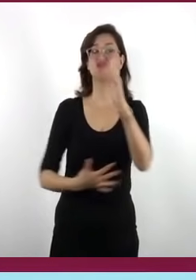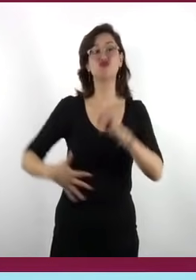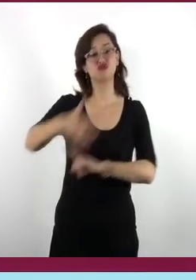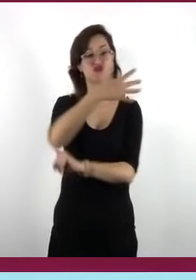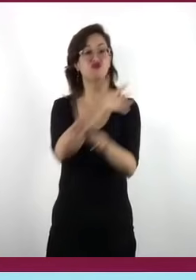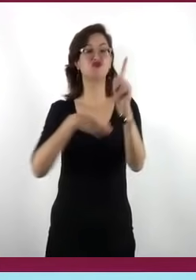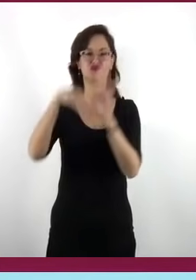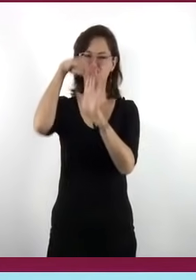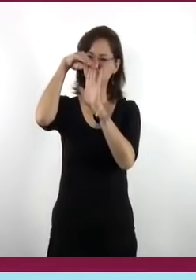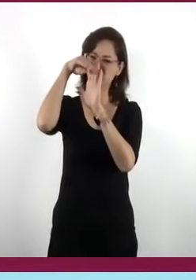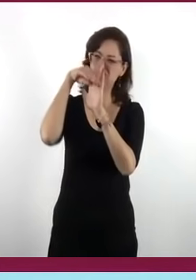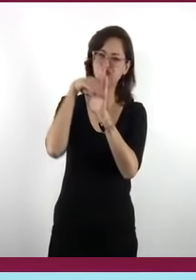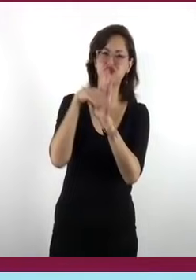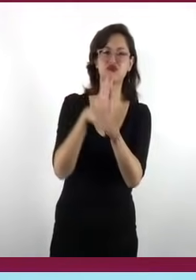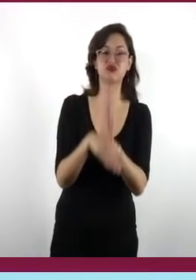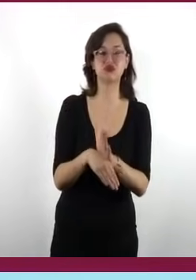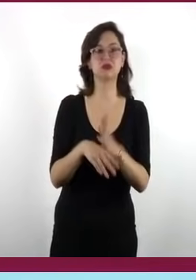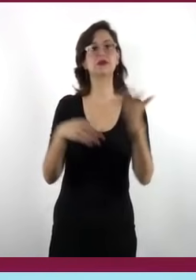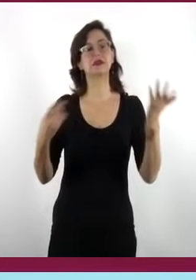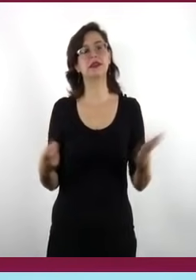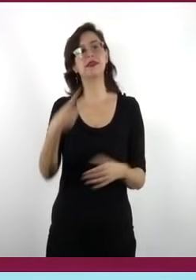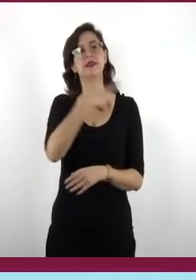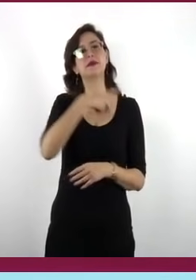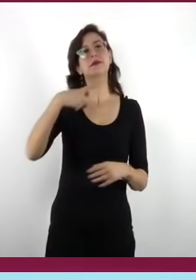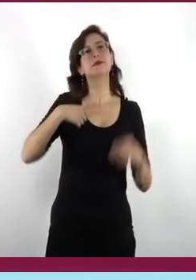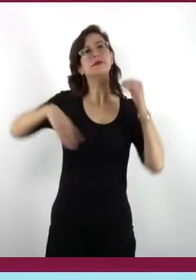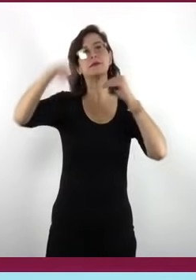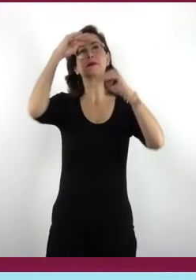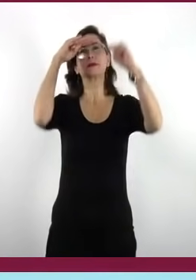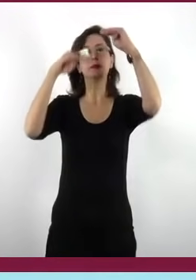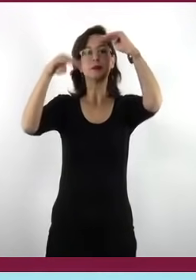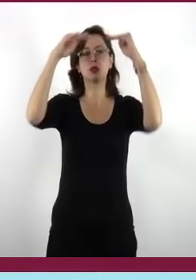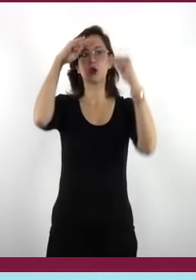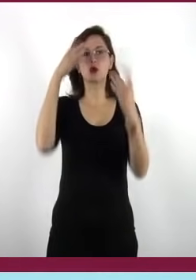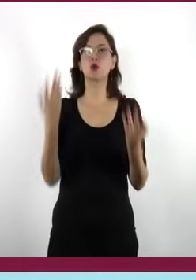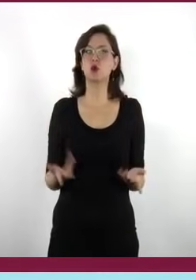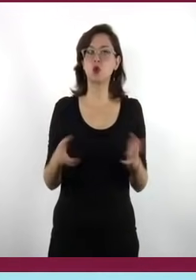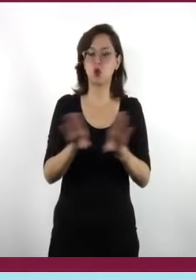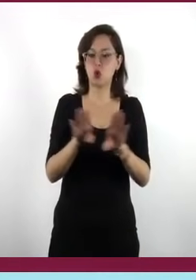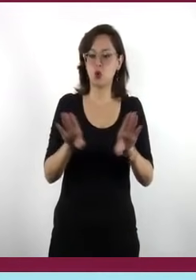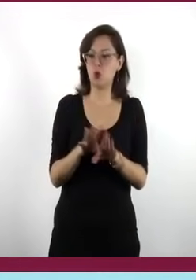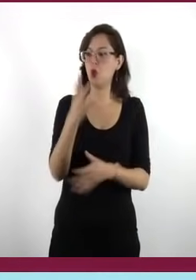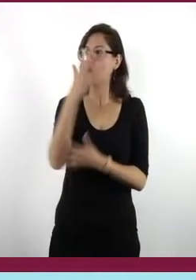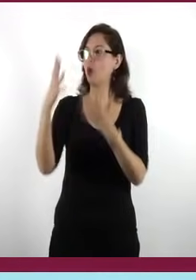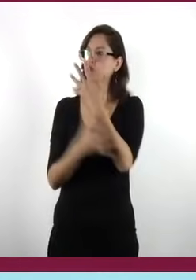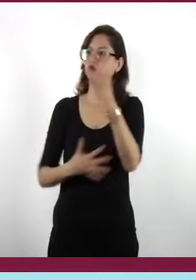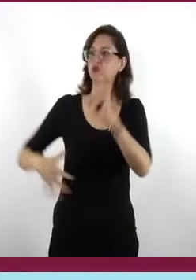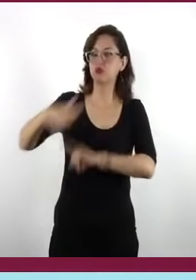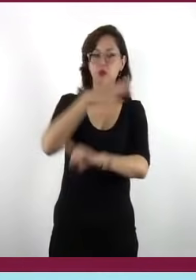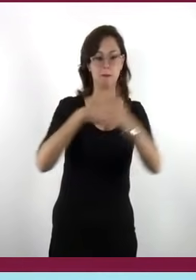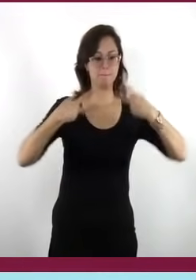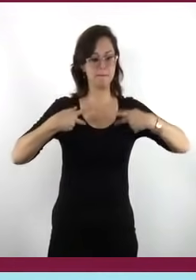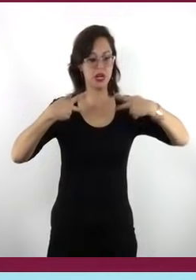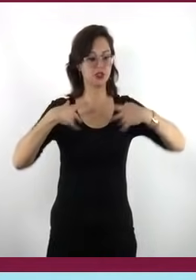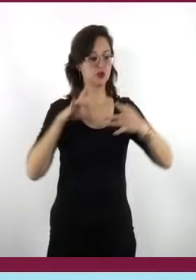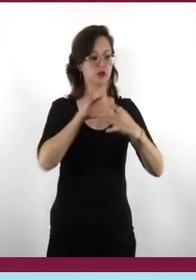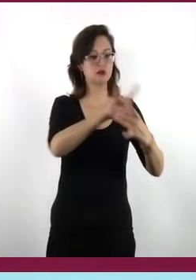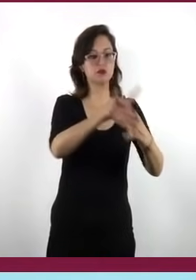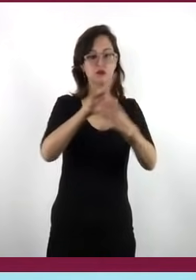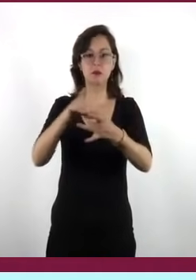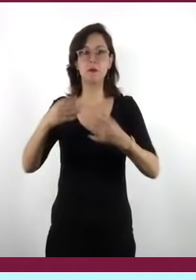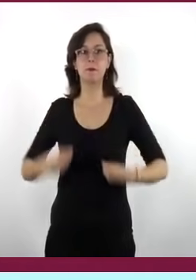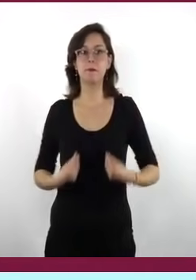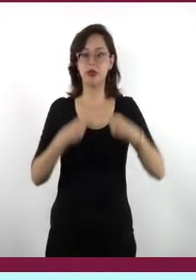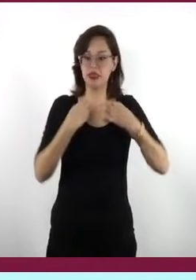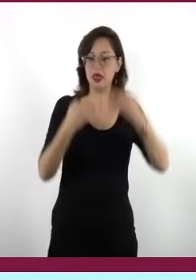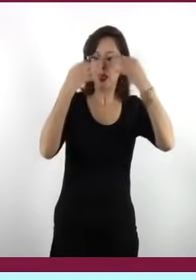ambiente con la finalidad de analizarlo en relación con la calidad de vida de la población en diferentes países.